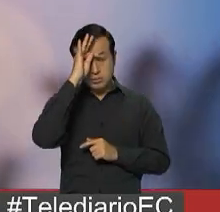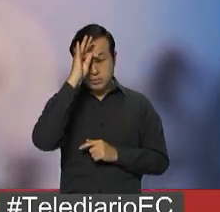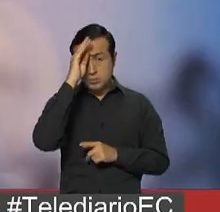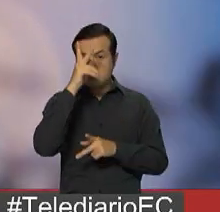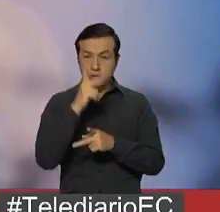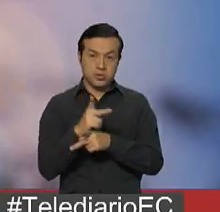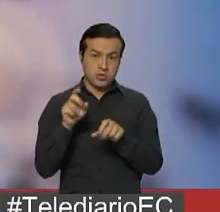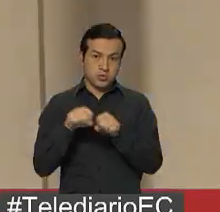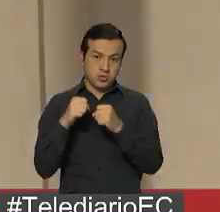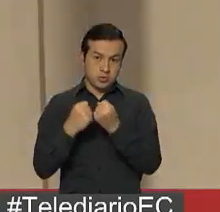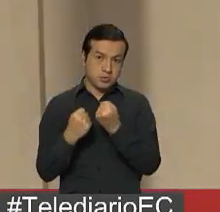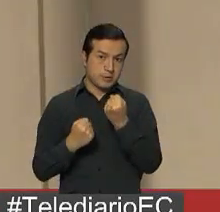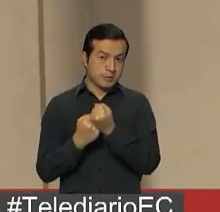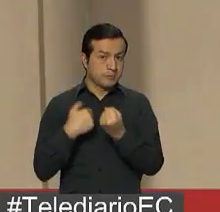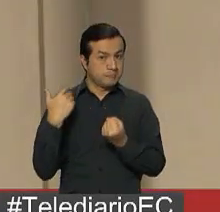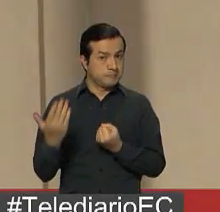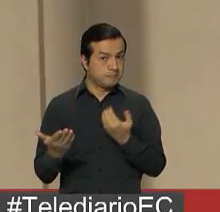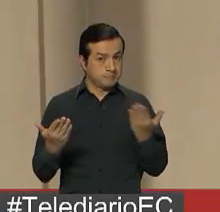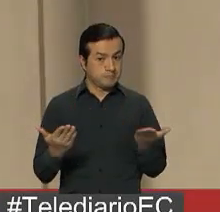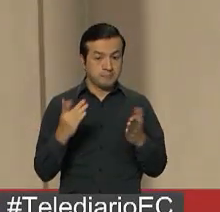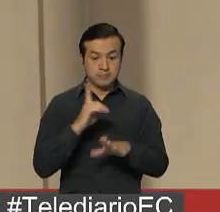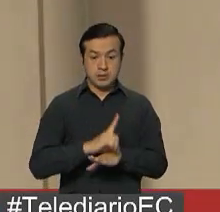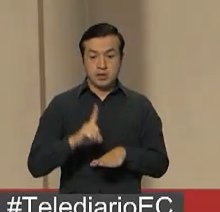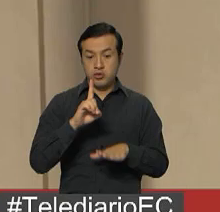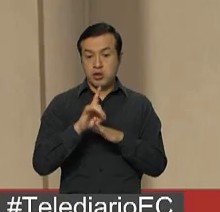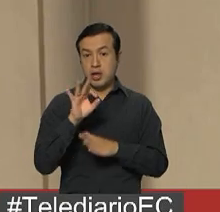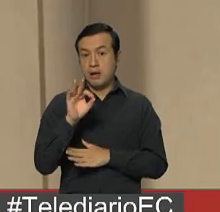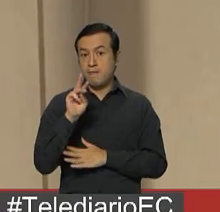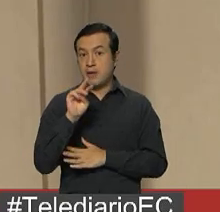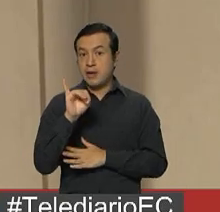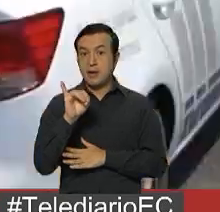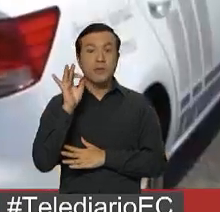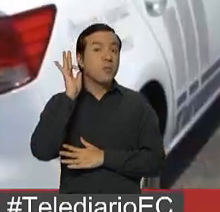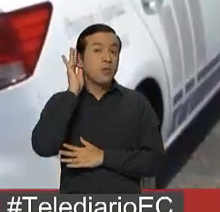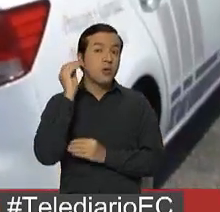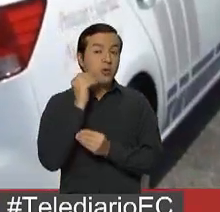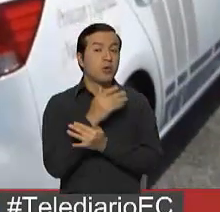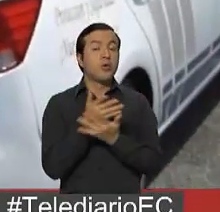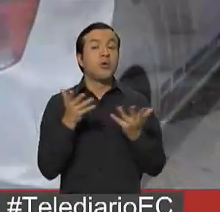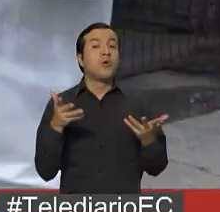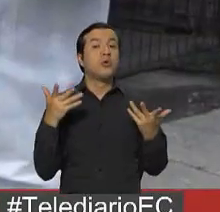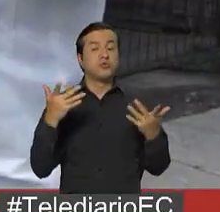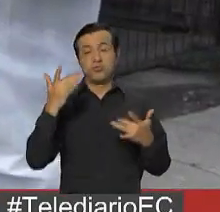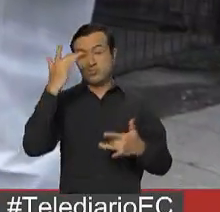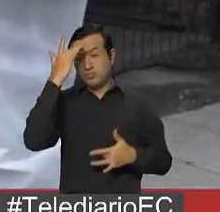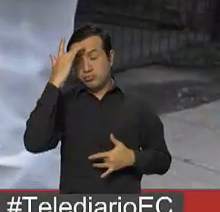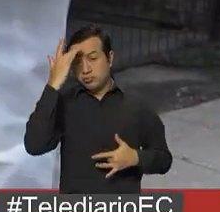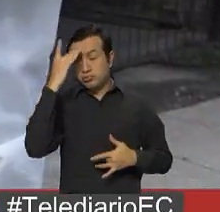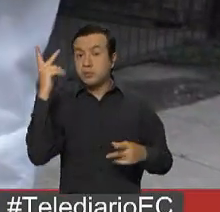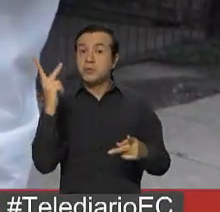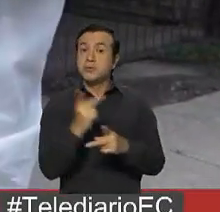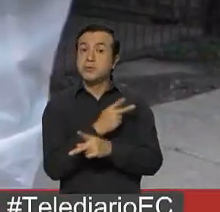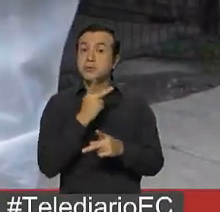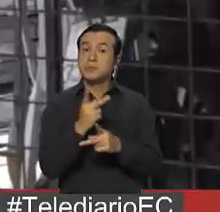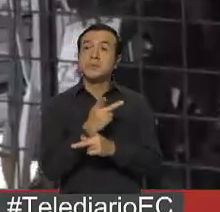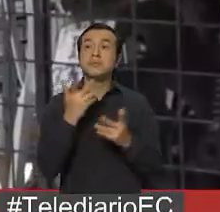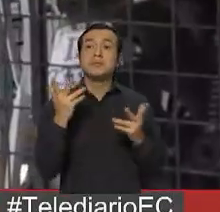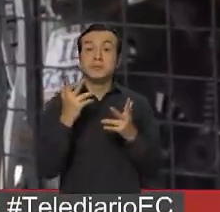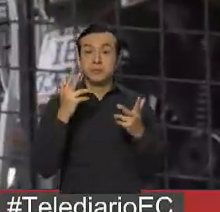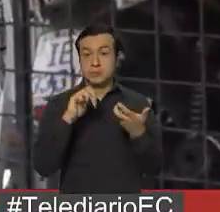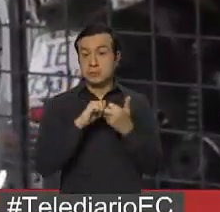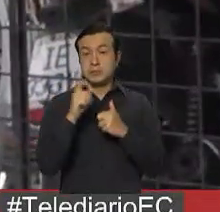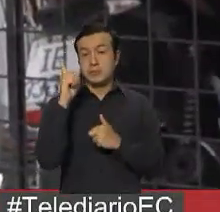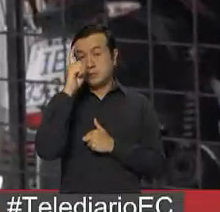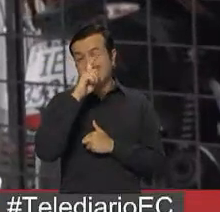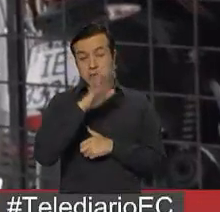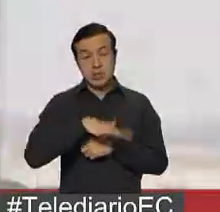protección social la directora-gerente del fm y cristalina georgieva dijo que la pandemia del joven 19 a tenido un efecto devastador